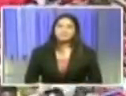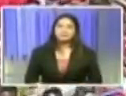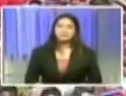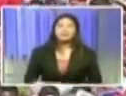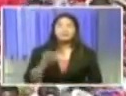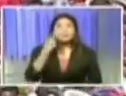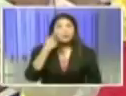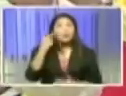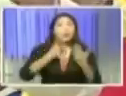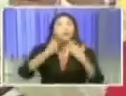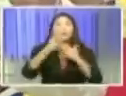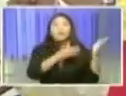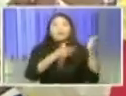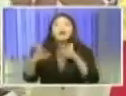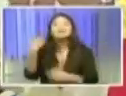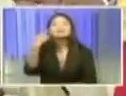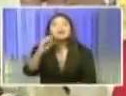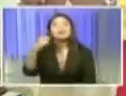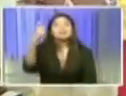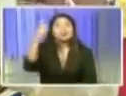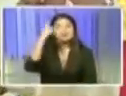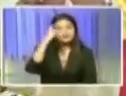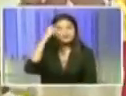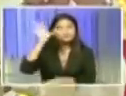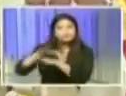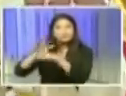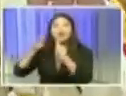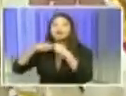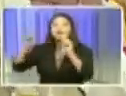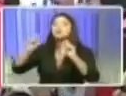Vamos a hacer un plan de 30 días, Aristóbulo,